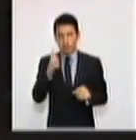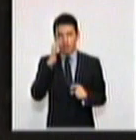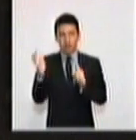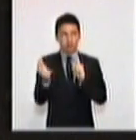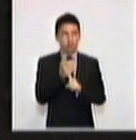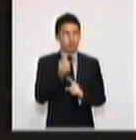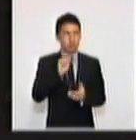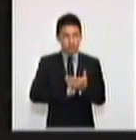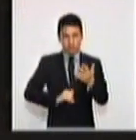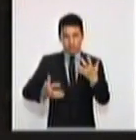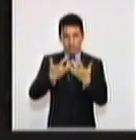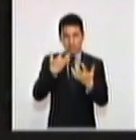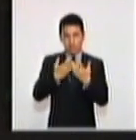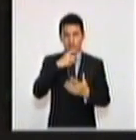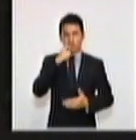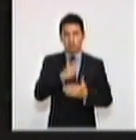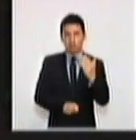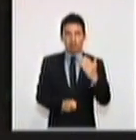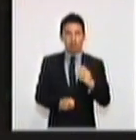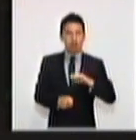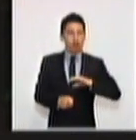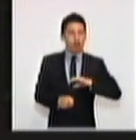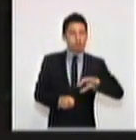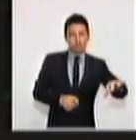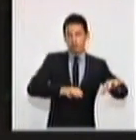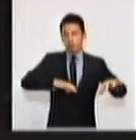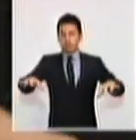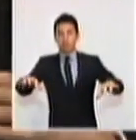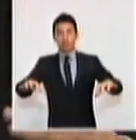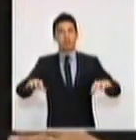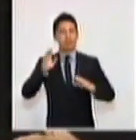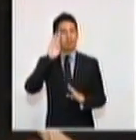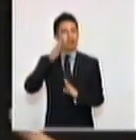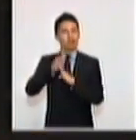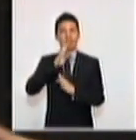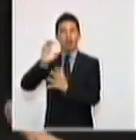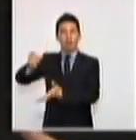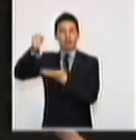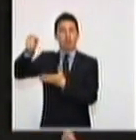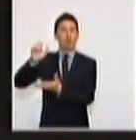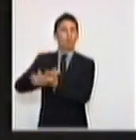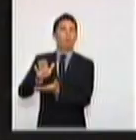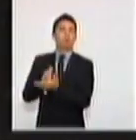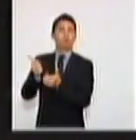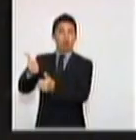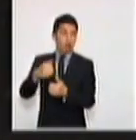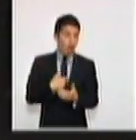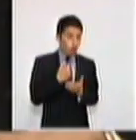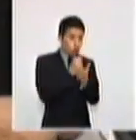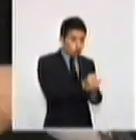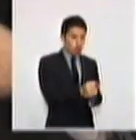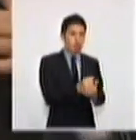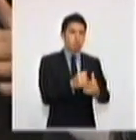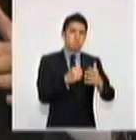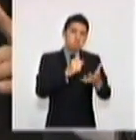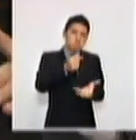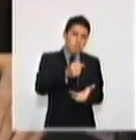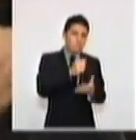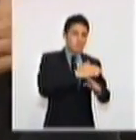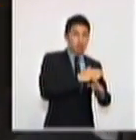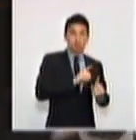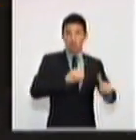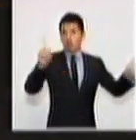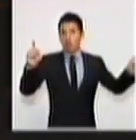un sistema tributario sesgado en beneficio del supergran capital, no de los pequeños y medianos capitales, sino